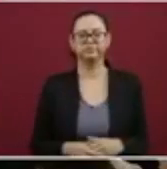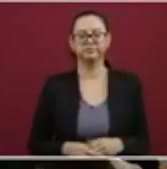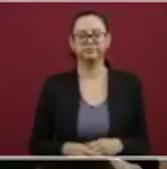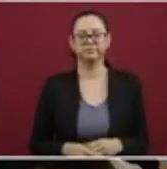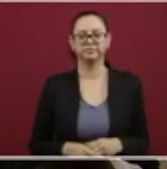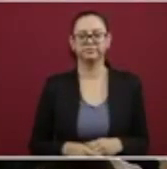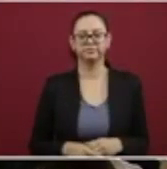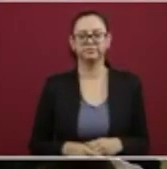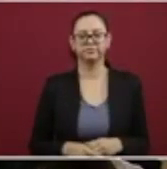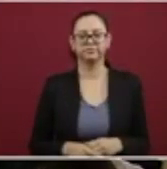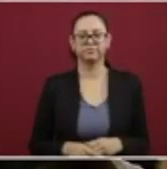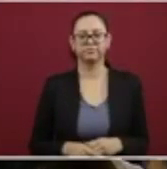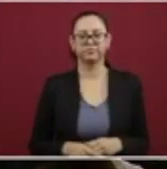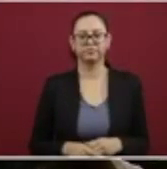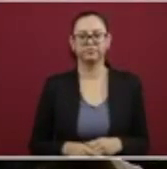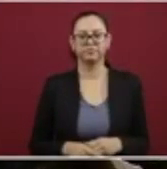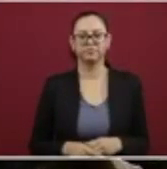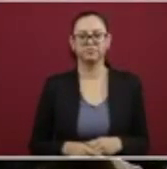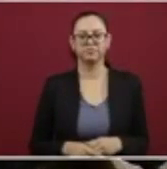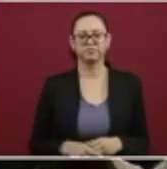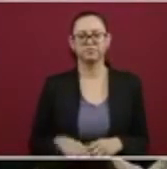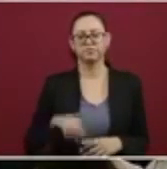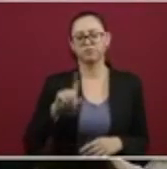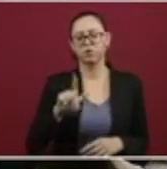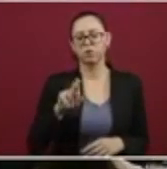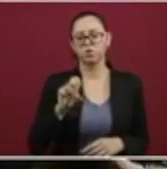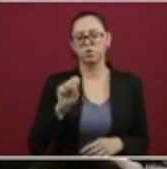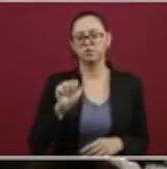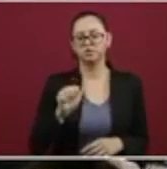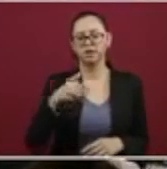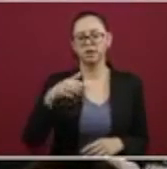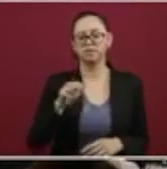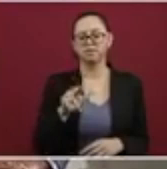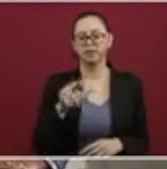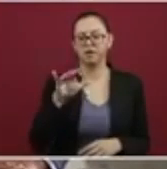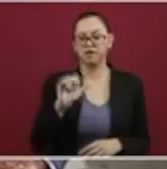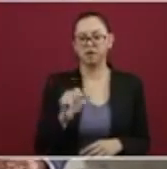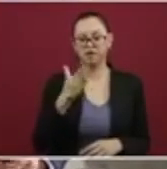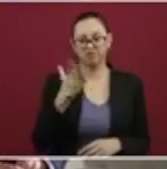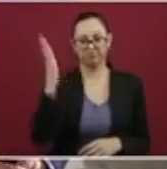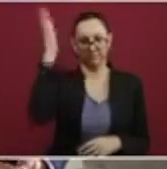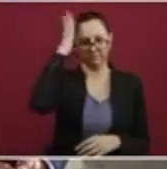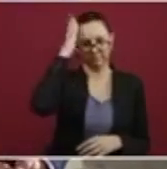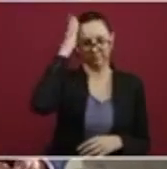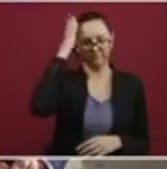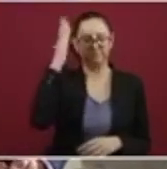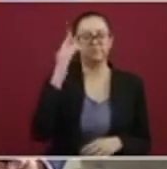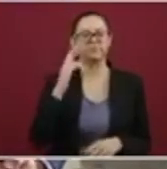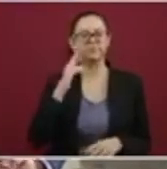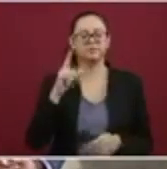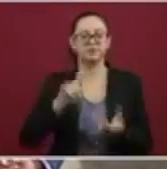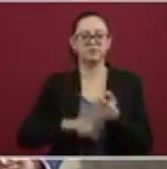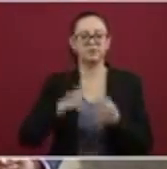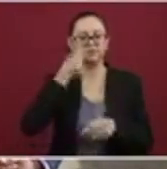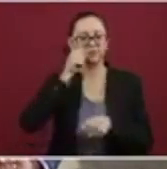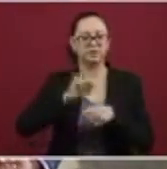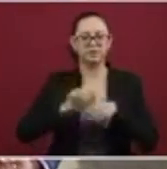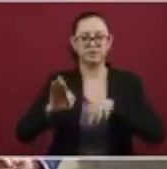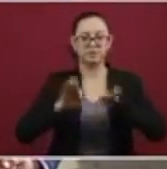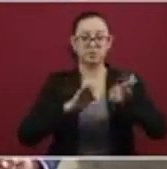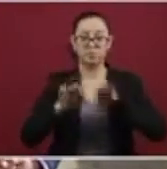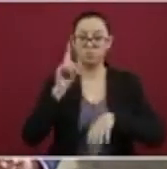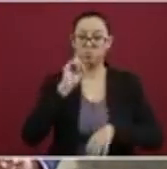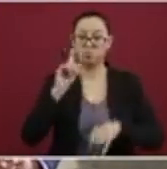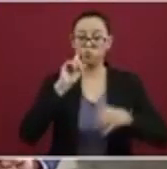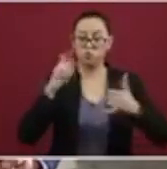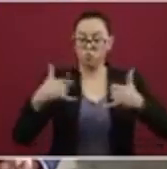Luisa María Alcalde es la secretaria del Trabajo, joven,